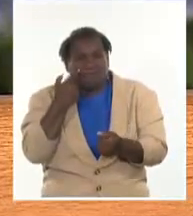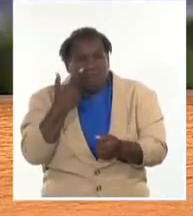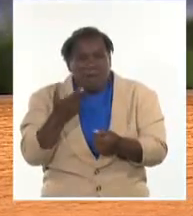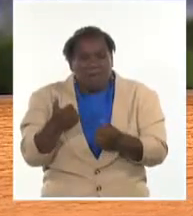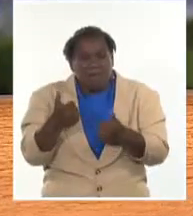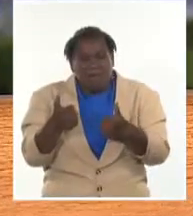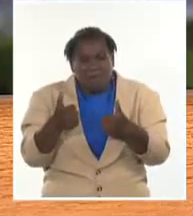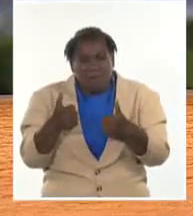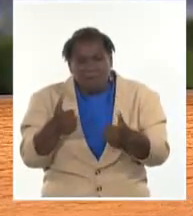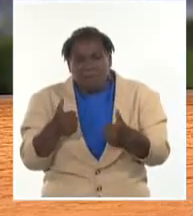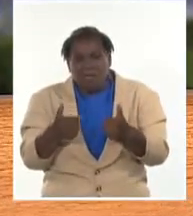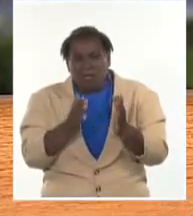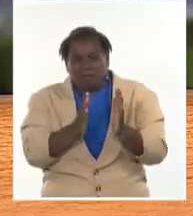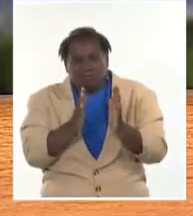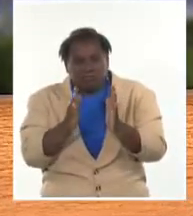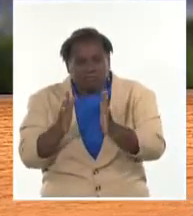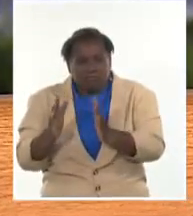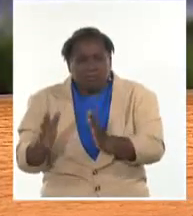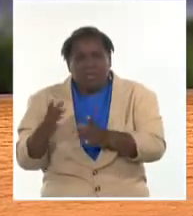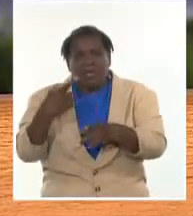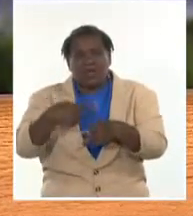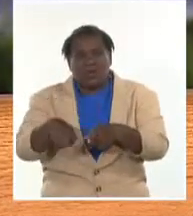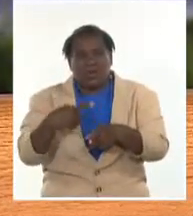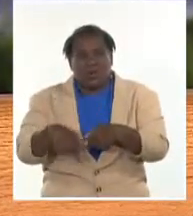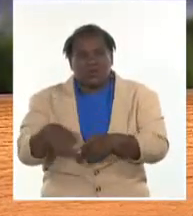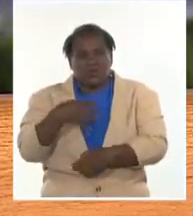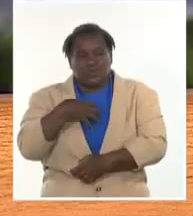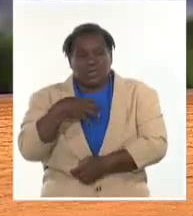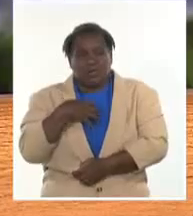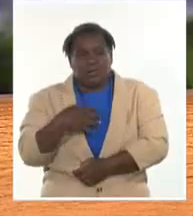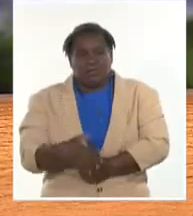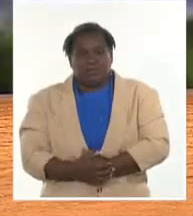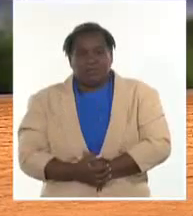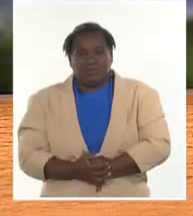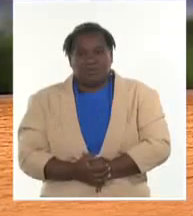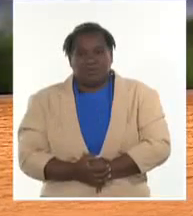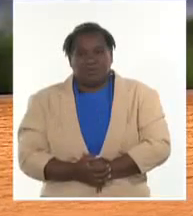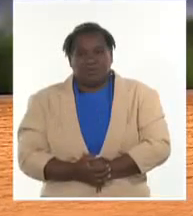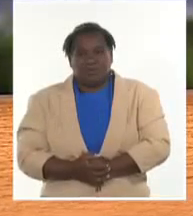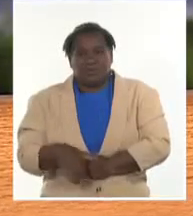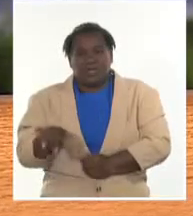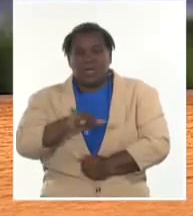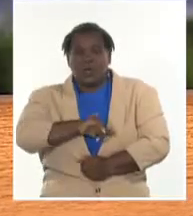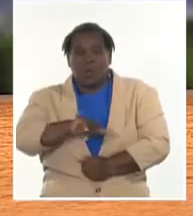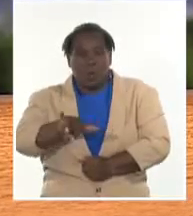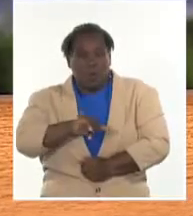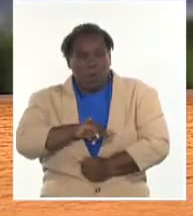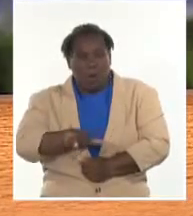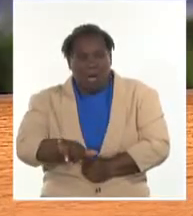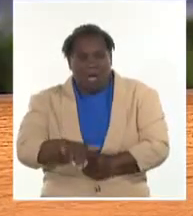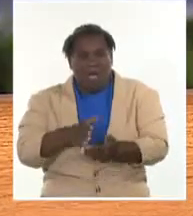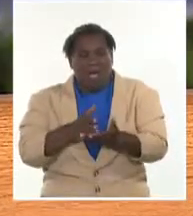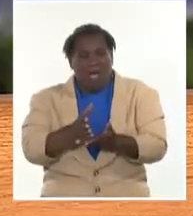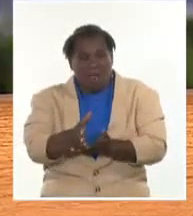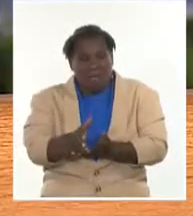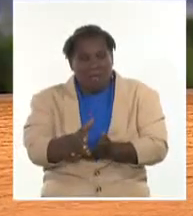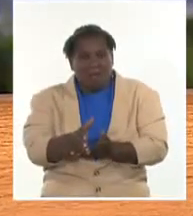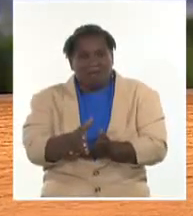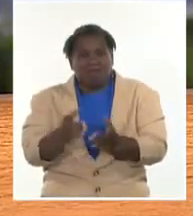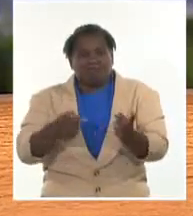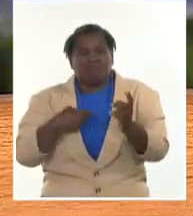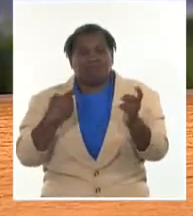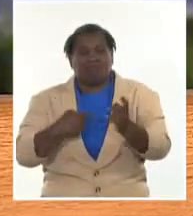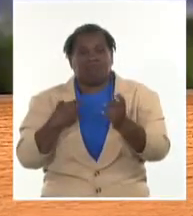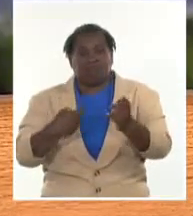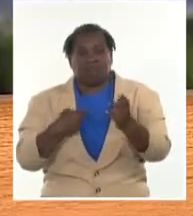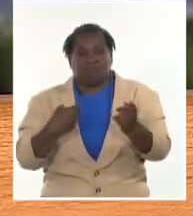vez mayor de los recursos que disponemos, así como mantener un combate incesante